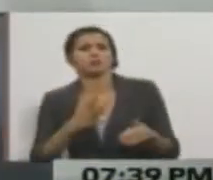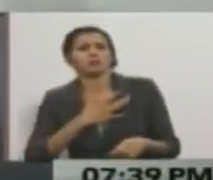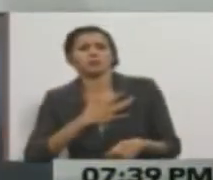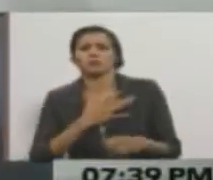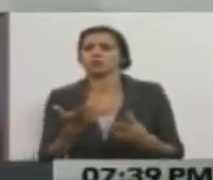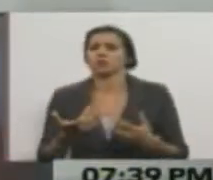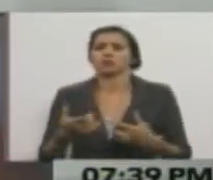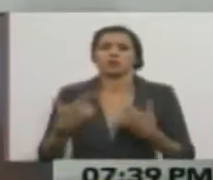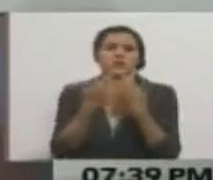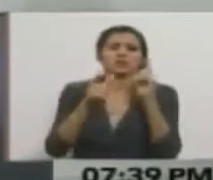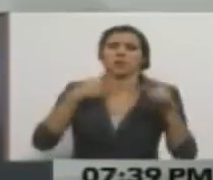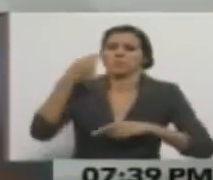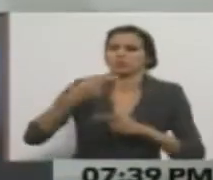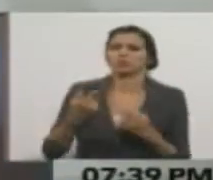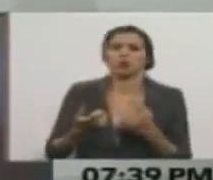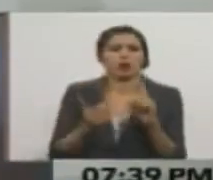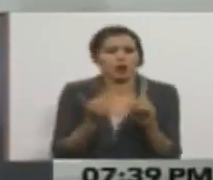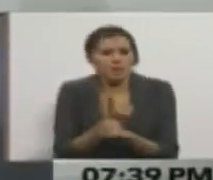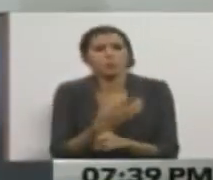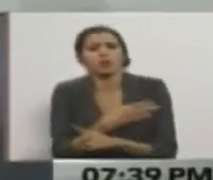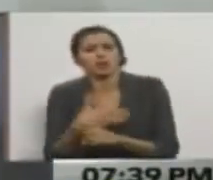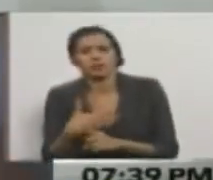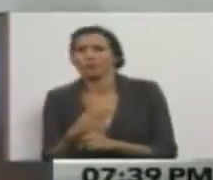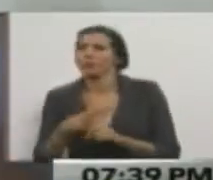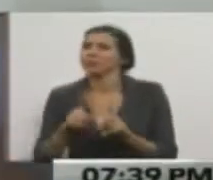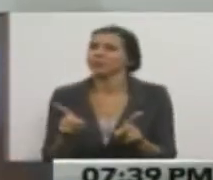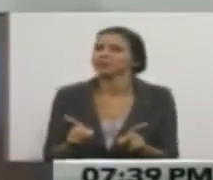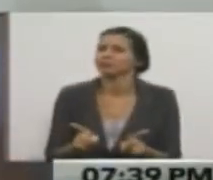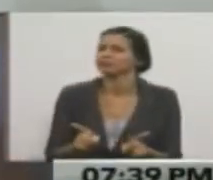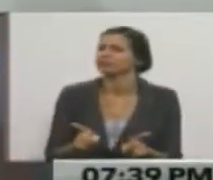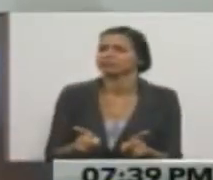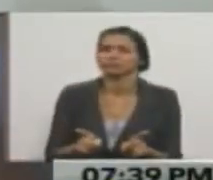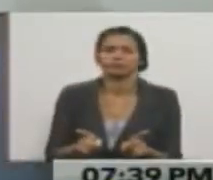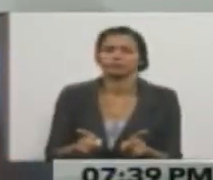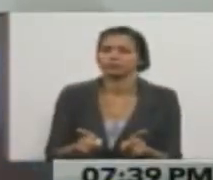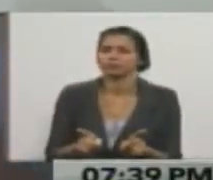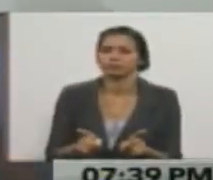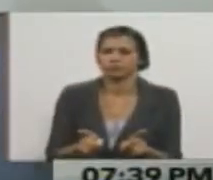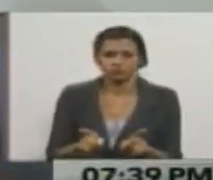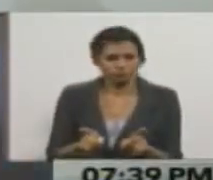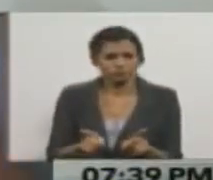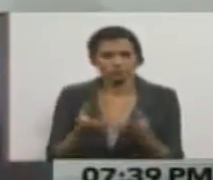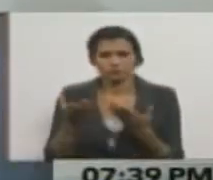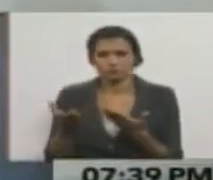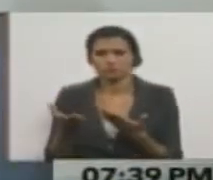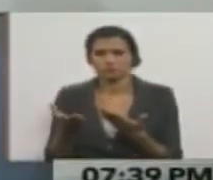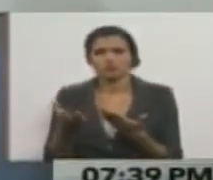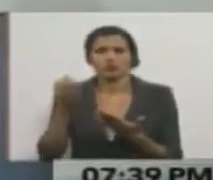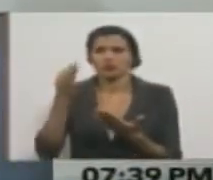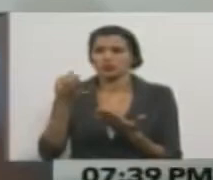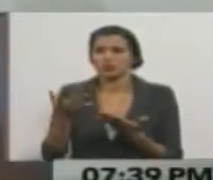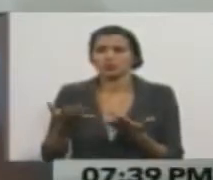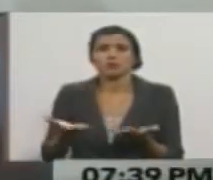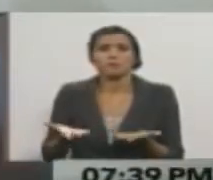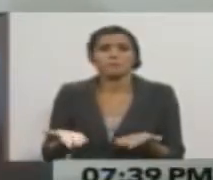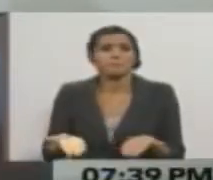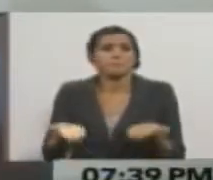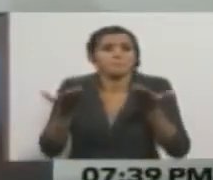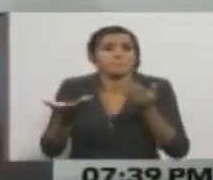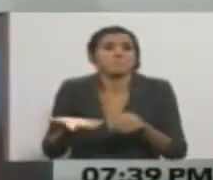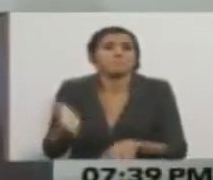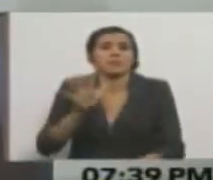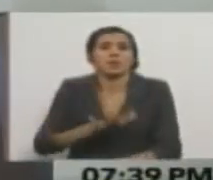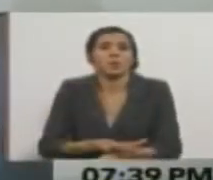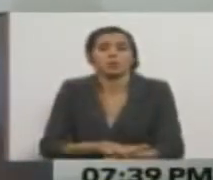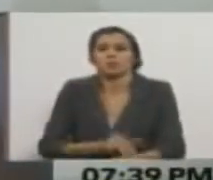habla de un cambio, de una Venezuela, pero vienen increyendo, acrecentándose amenazas de todo